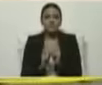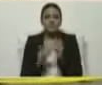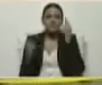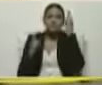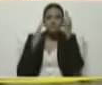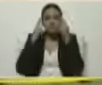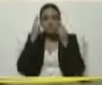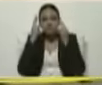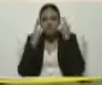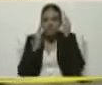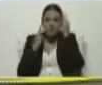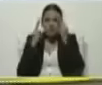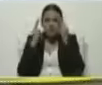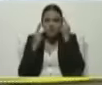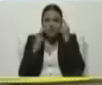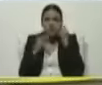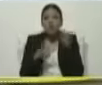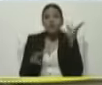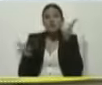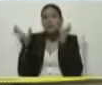Reflexionar y escuchar.